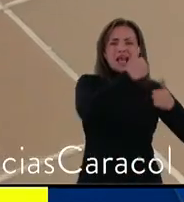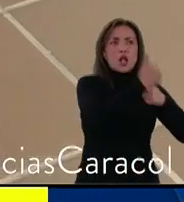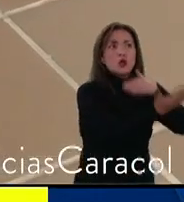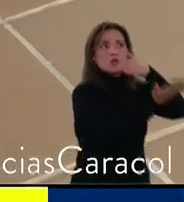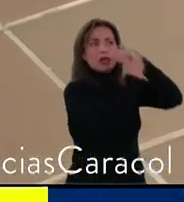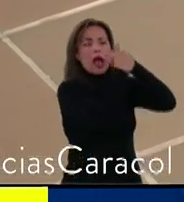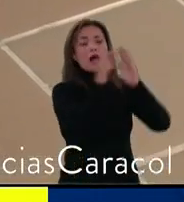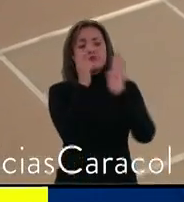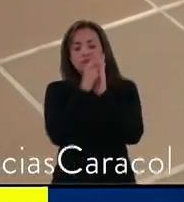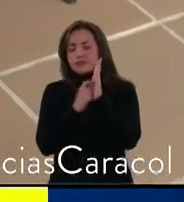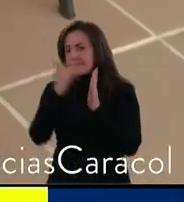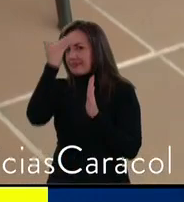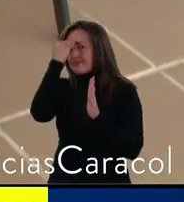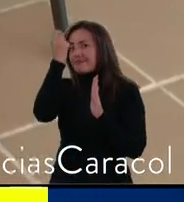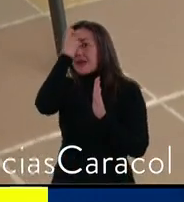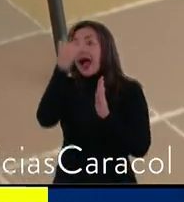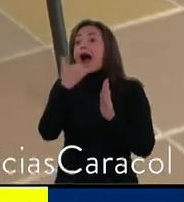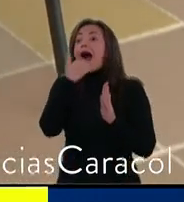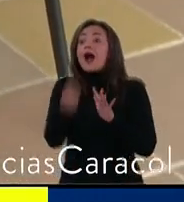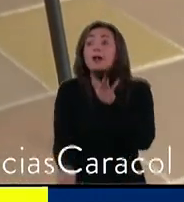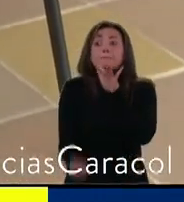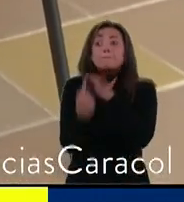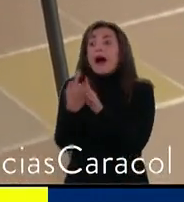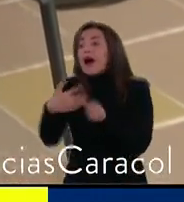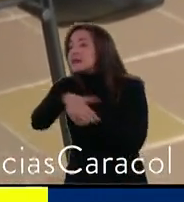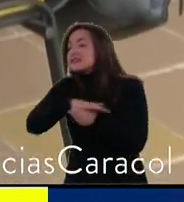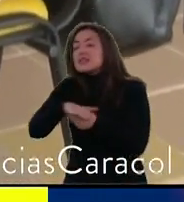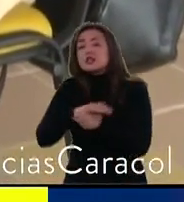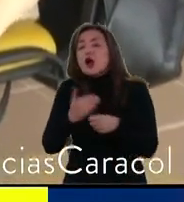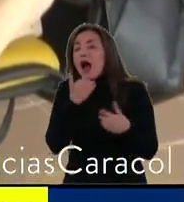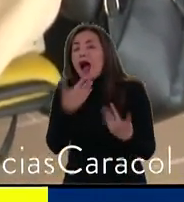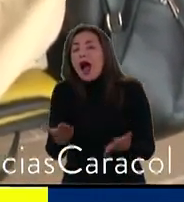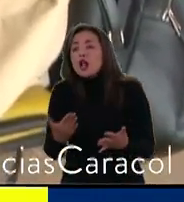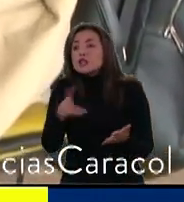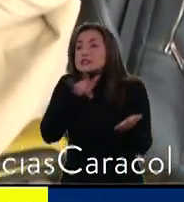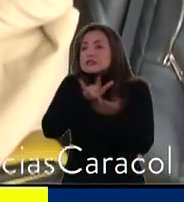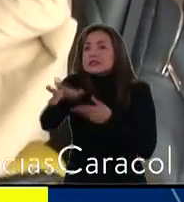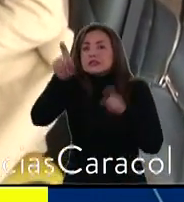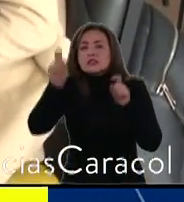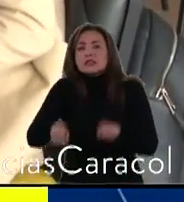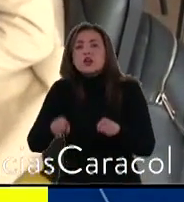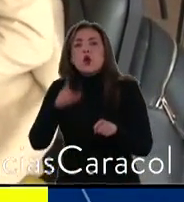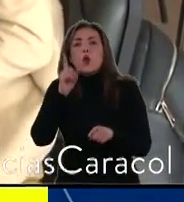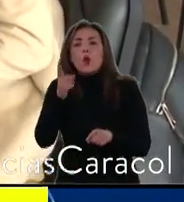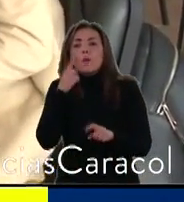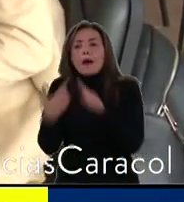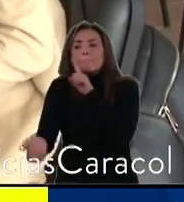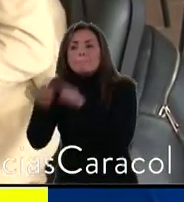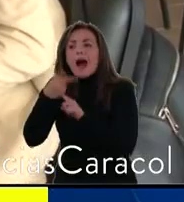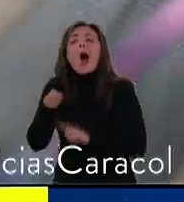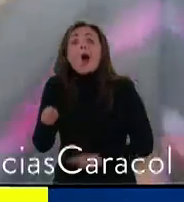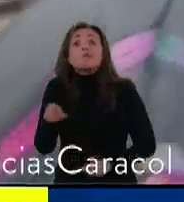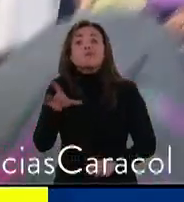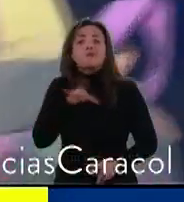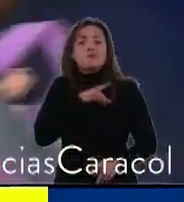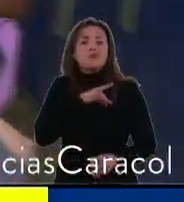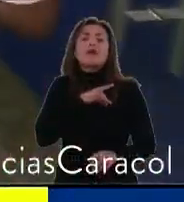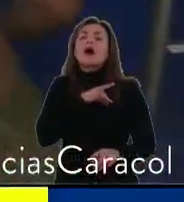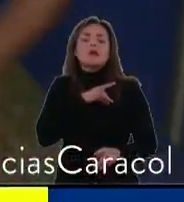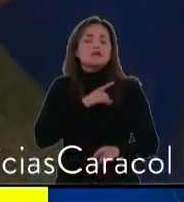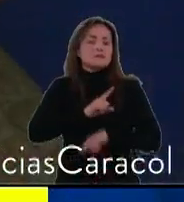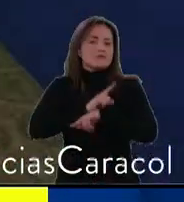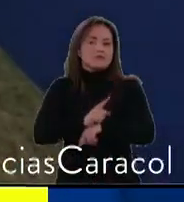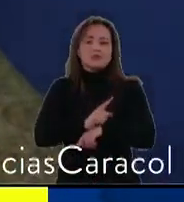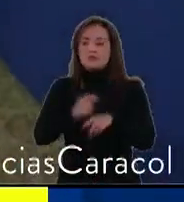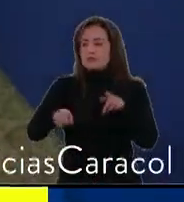se llegase a presentar alguna situación de contingencia o de emergencia por la identificación de un caso de contagio, se procede